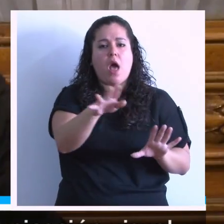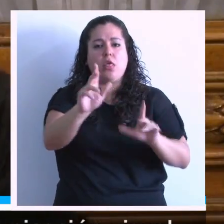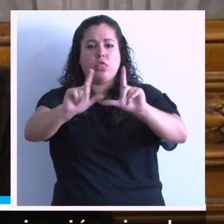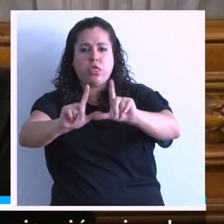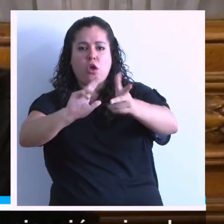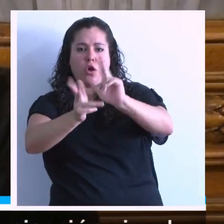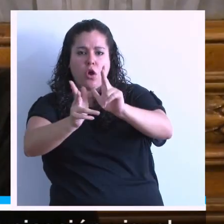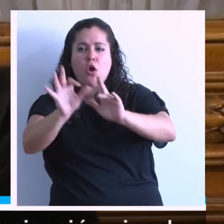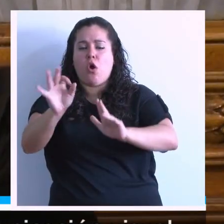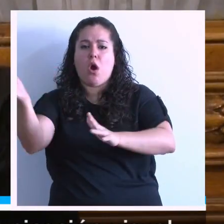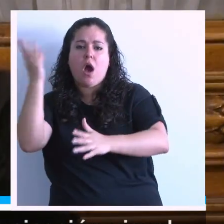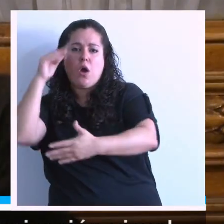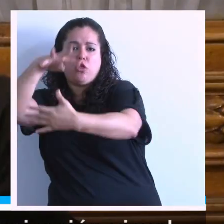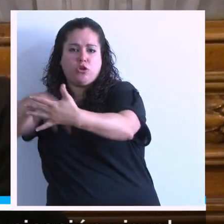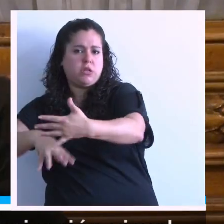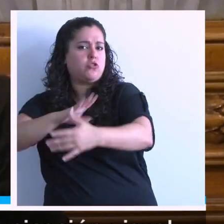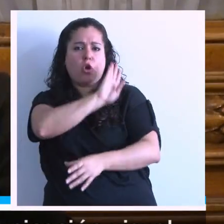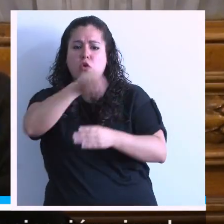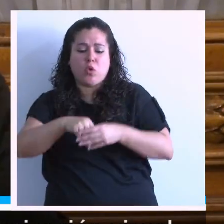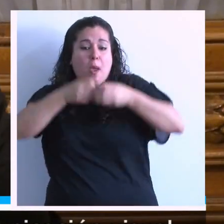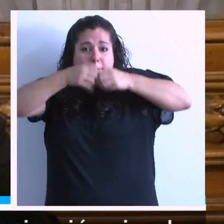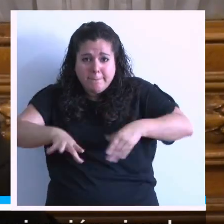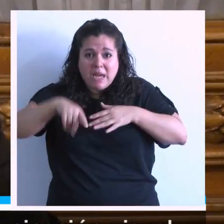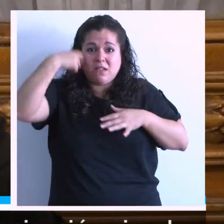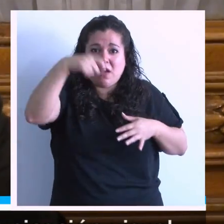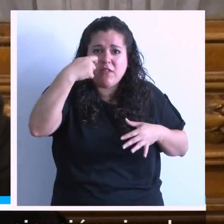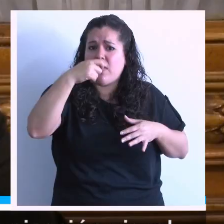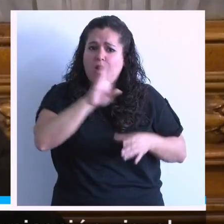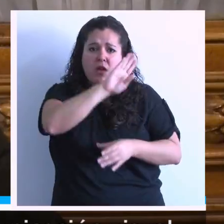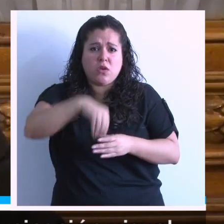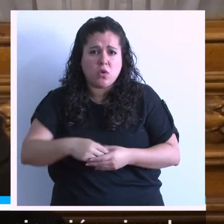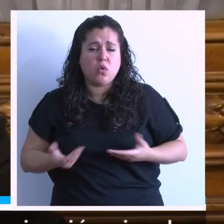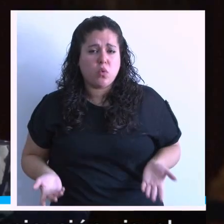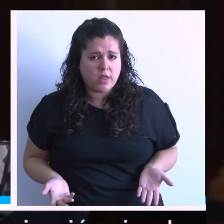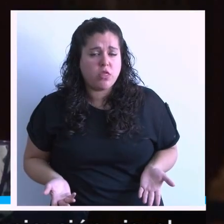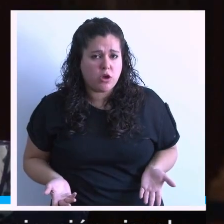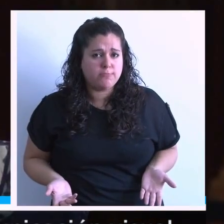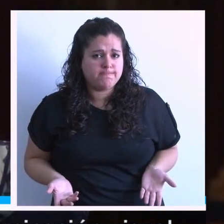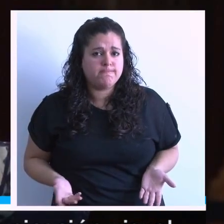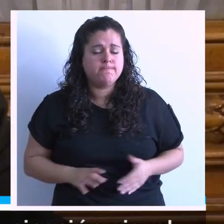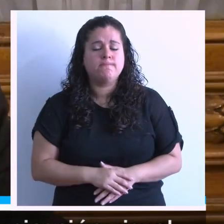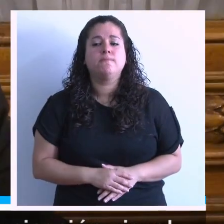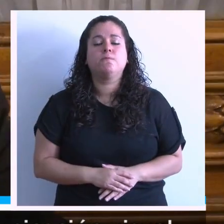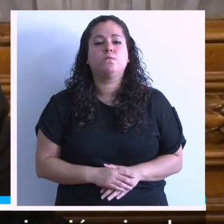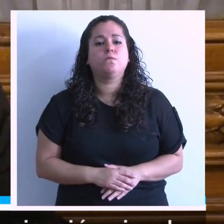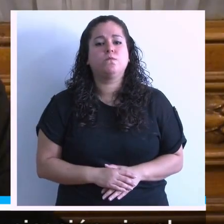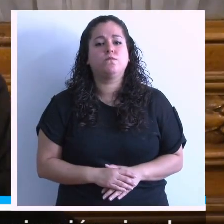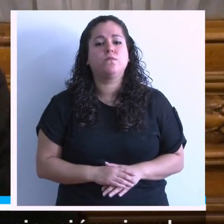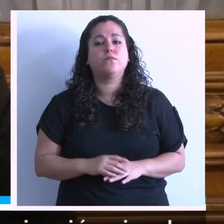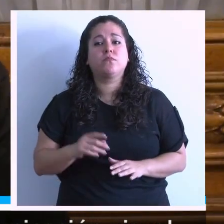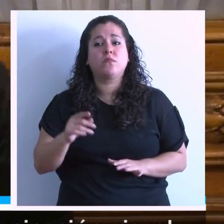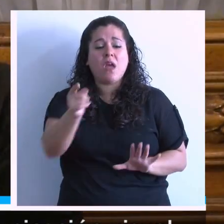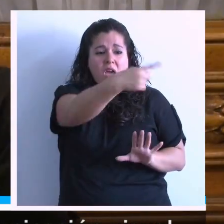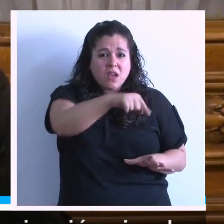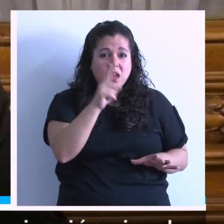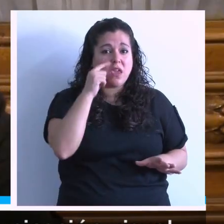subtitulado. Bueno, requisitos que el INCA puede pedir a la hora de dar sus subsidios, y claro, que la autoridad de aplicación, en definitiva. Claro,